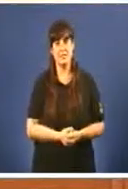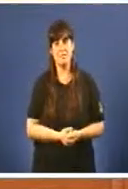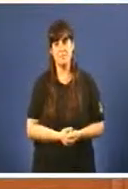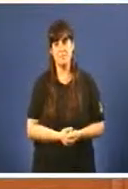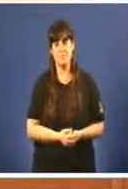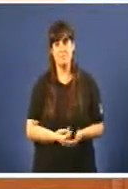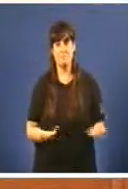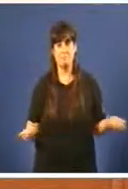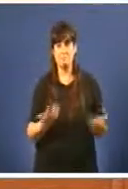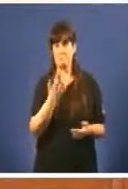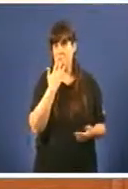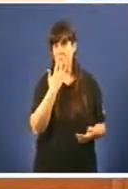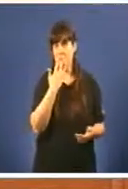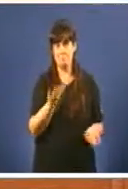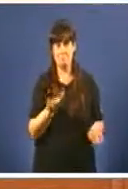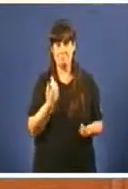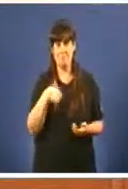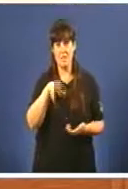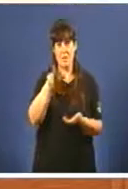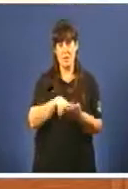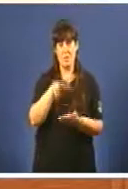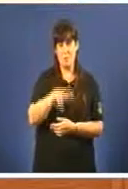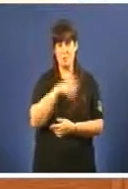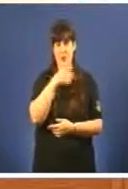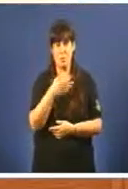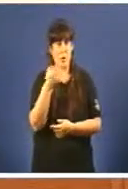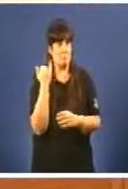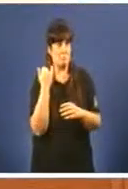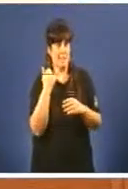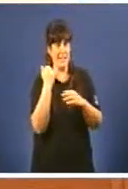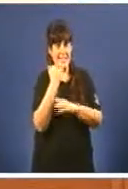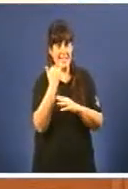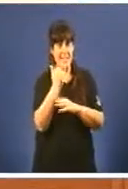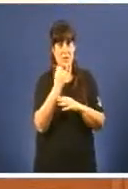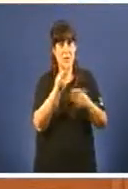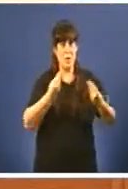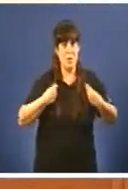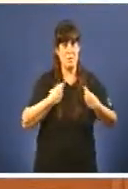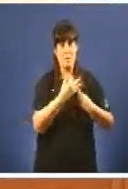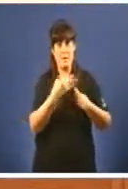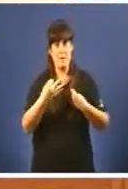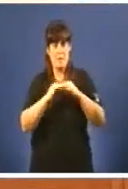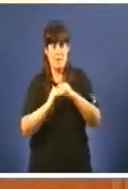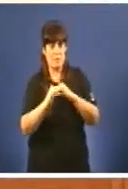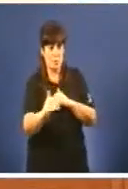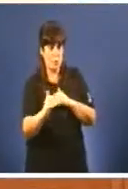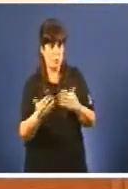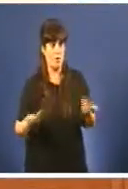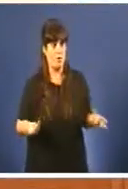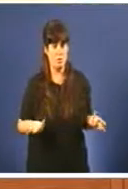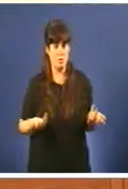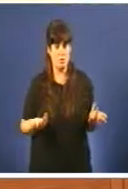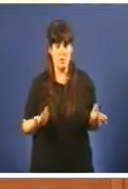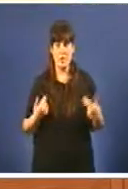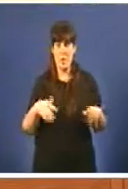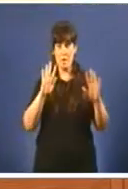do bipartito por suposto agora no Instituto de Vivenda Solo non son ofimático claro que sí asunta despois